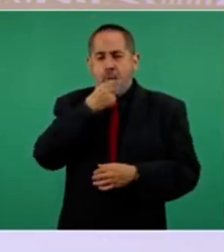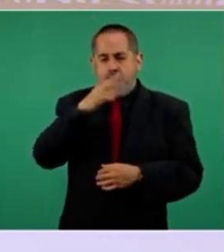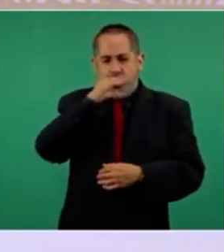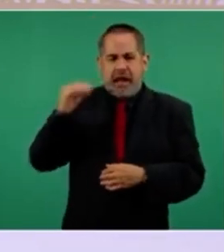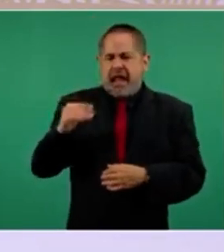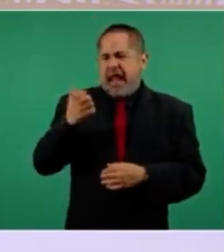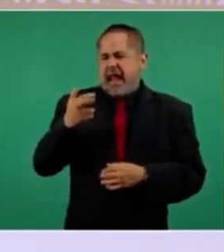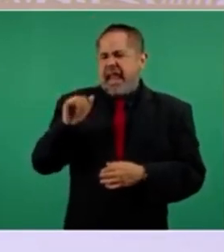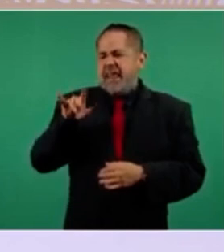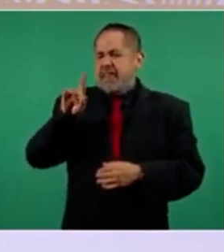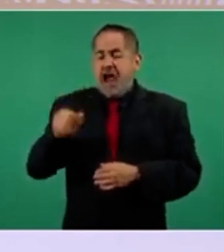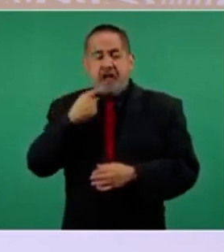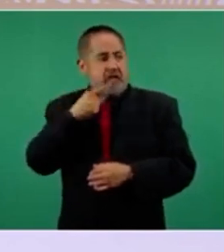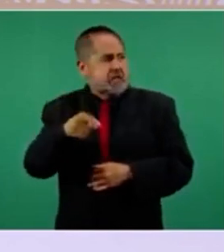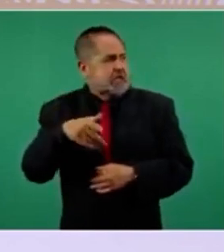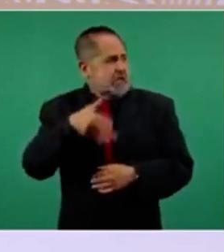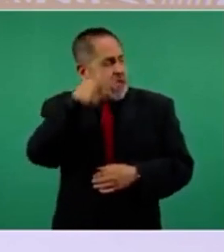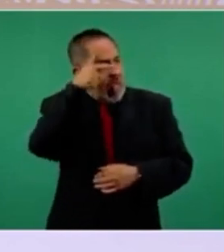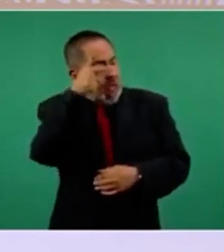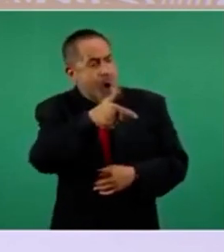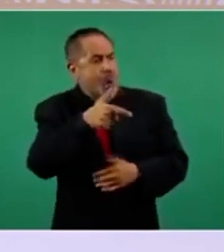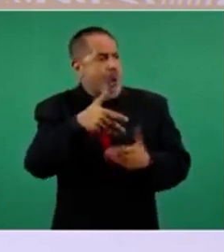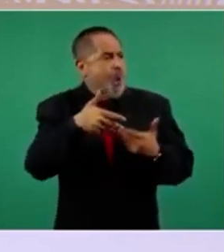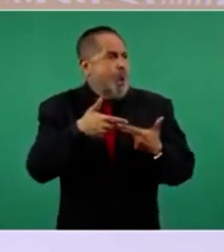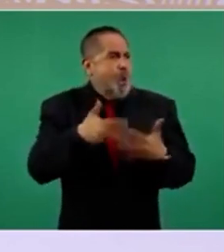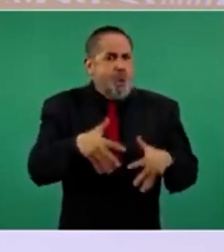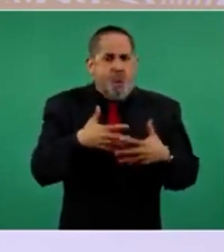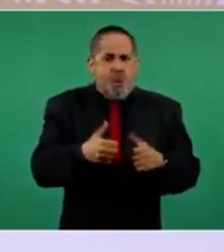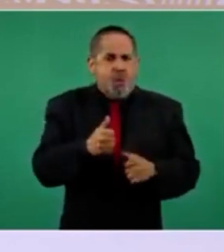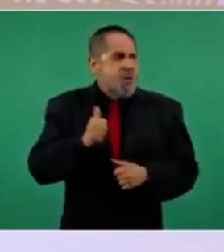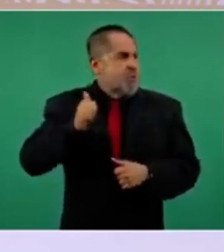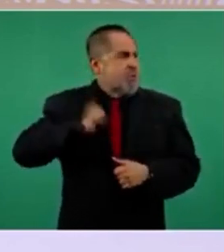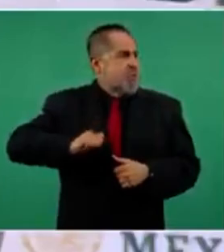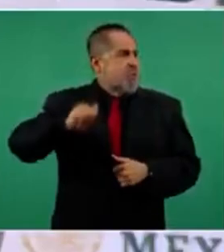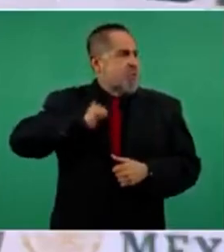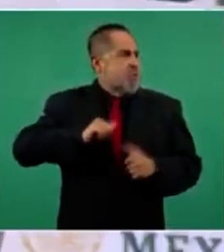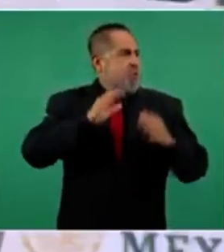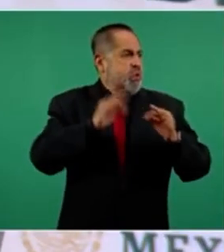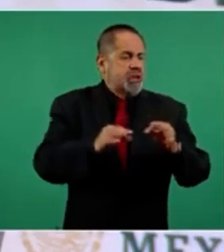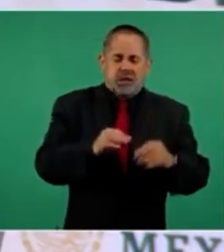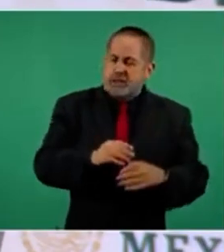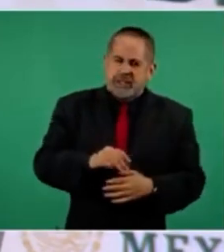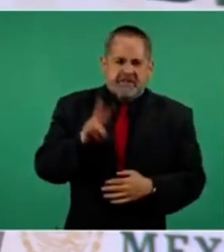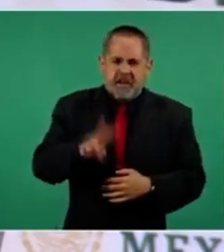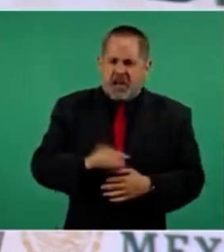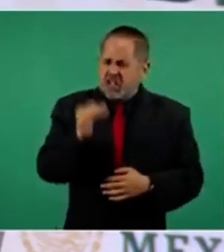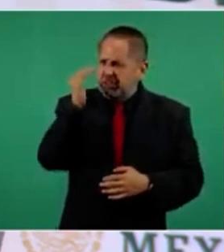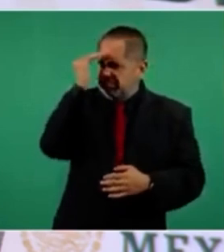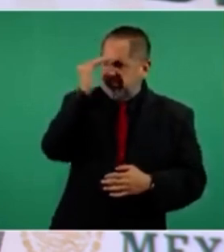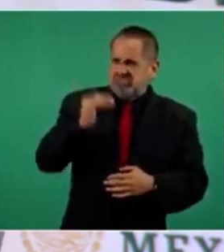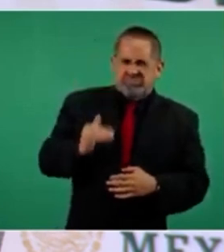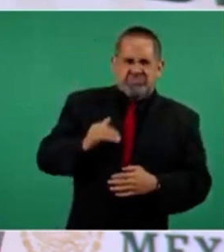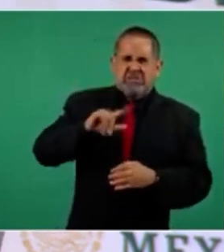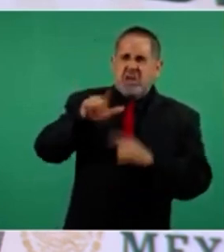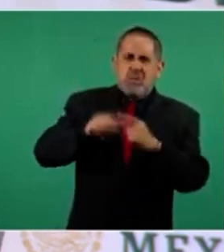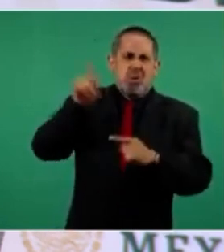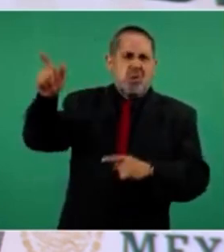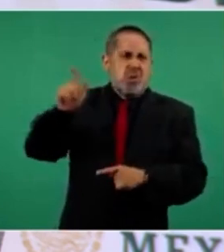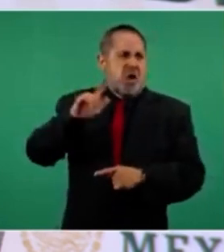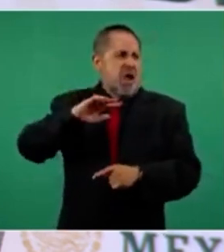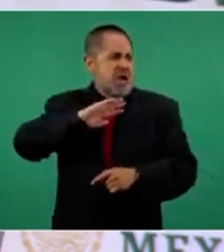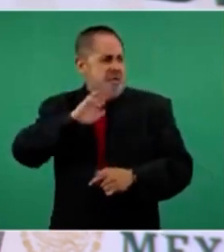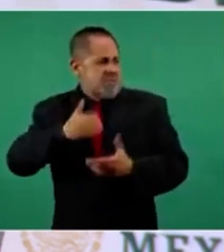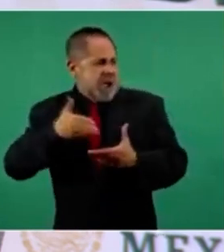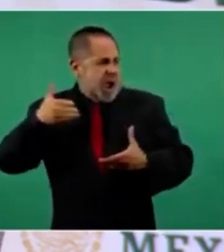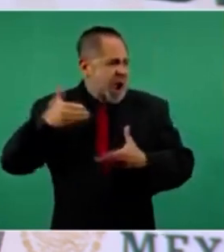una fascinante puerta a ese mundo nuestro, muy anterior al de la terrible conquista que iniciaron siglos después, con